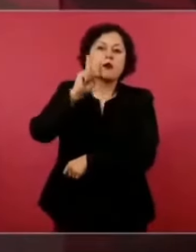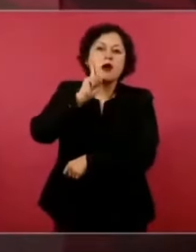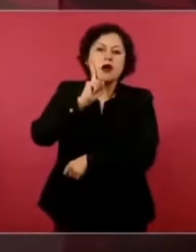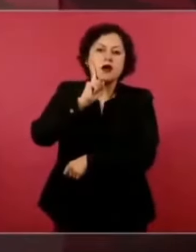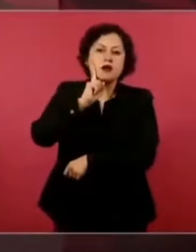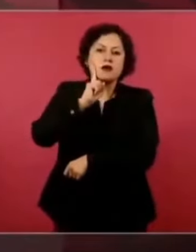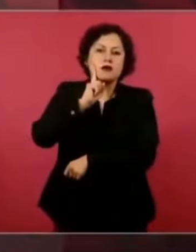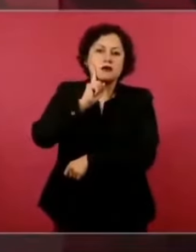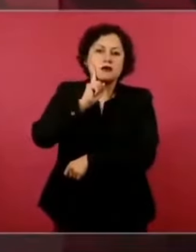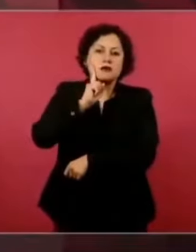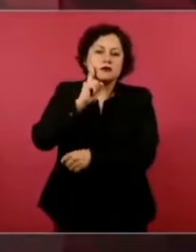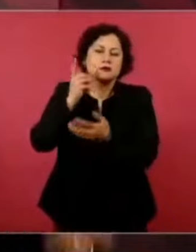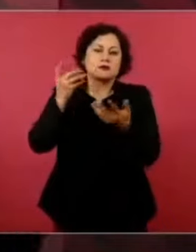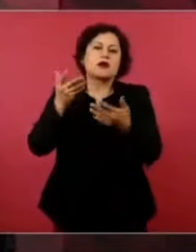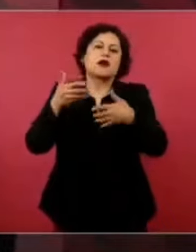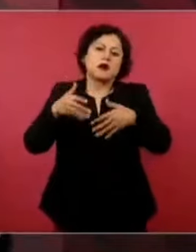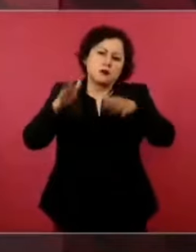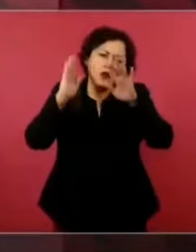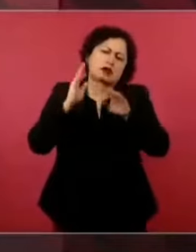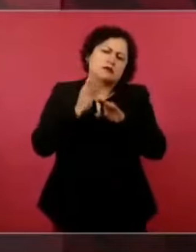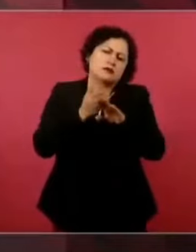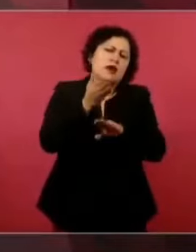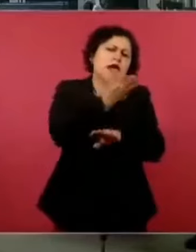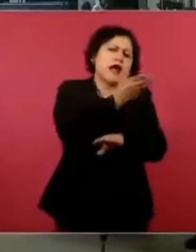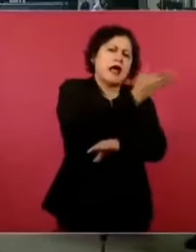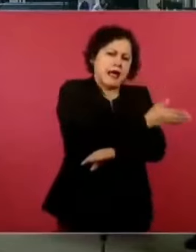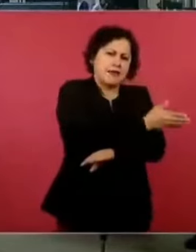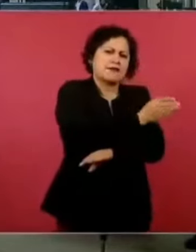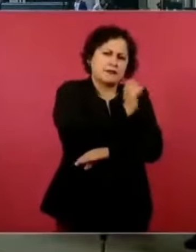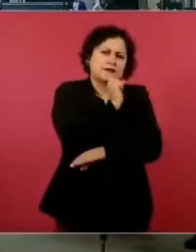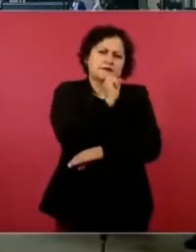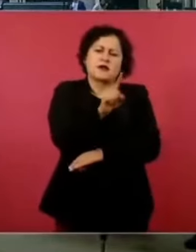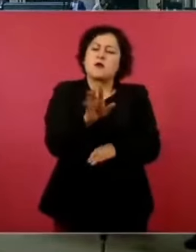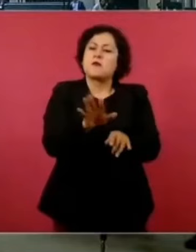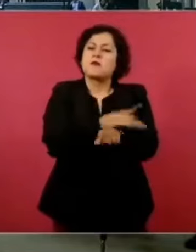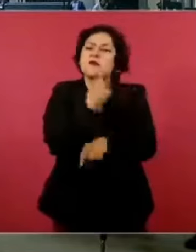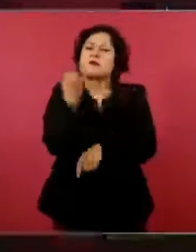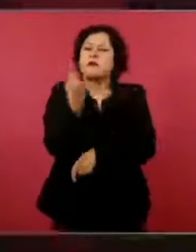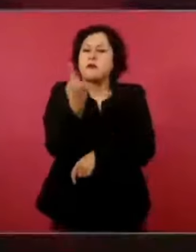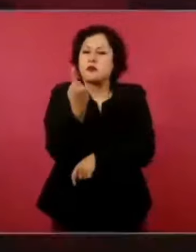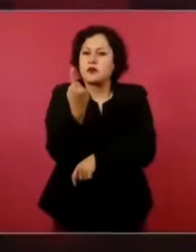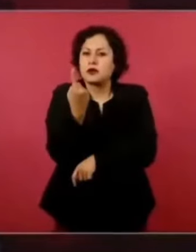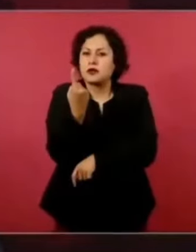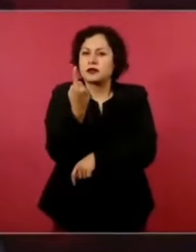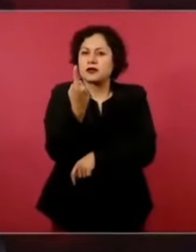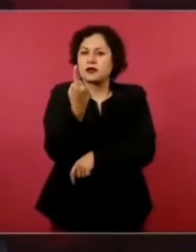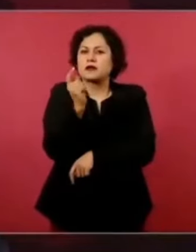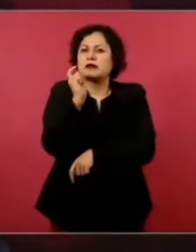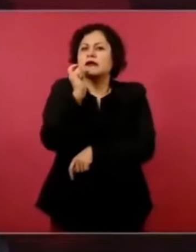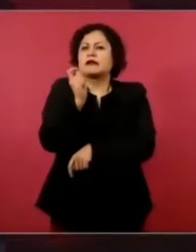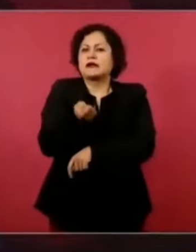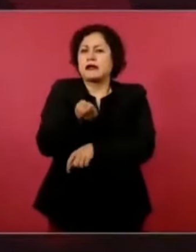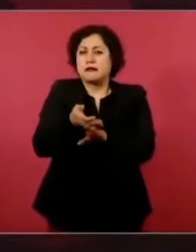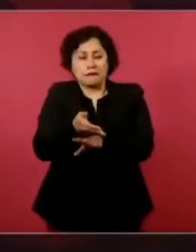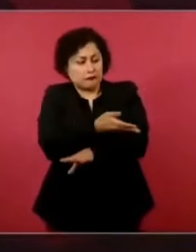porque nunca hubo una mujer que